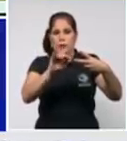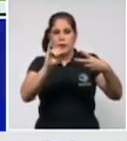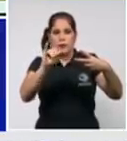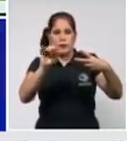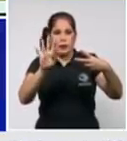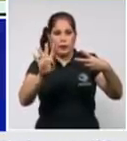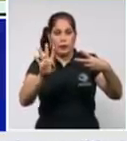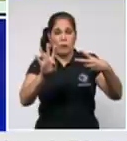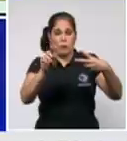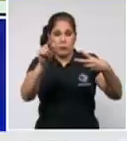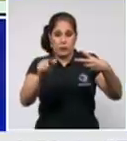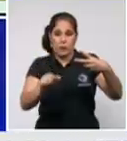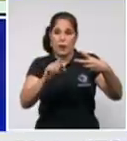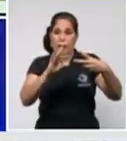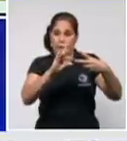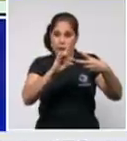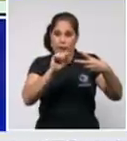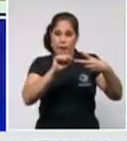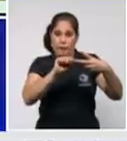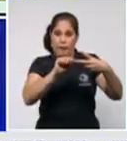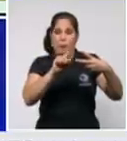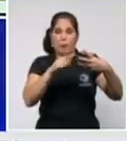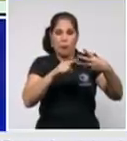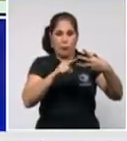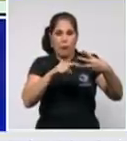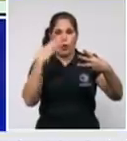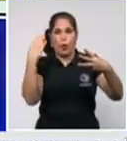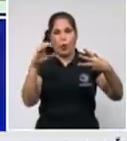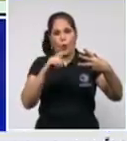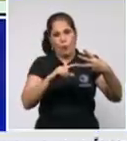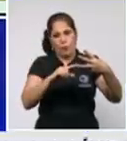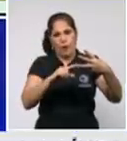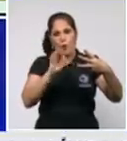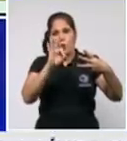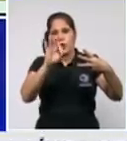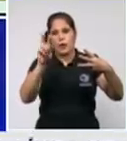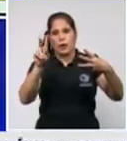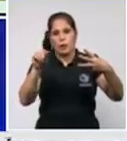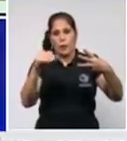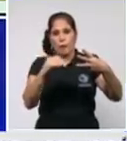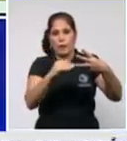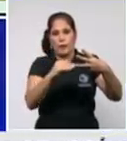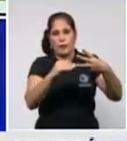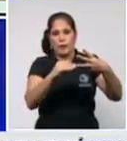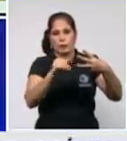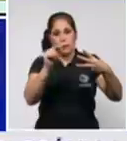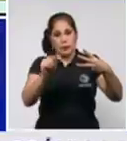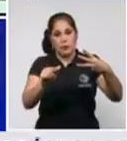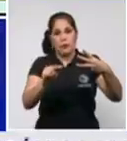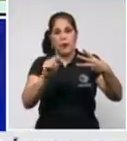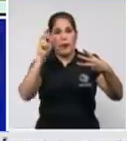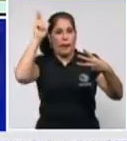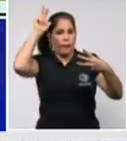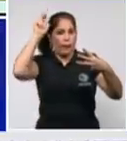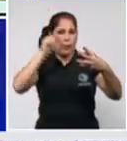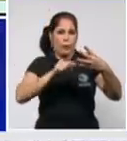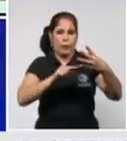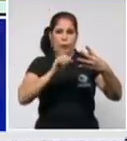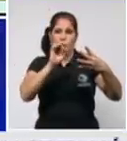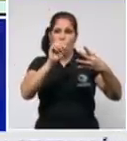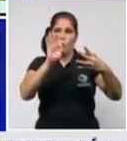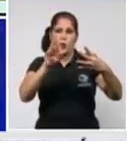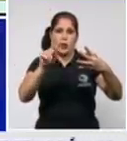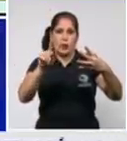4.745.464 casos, pero a continuación Colombia con casi 82.000 casos, Perú con casi 81.000